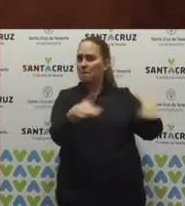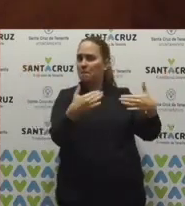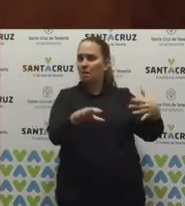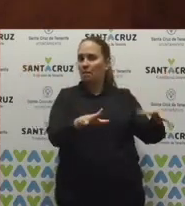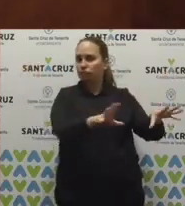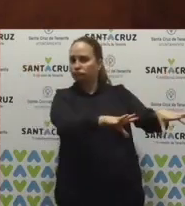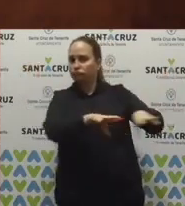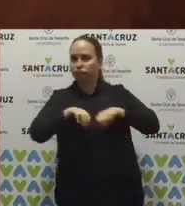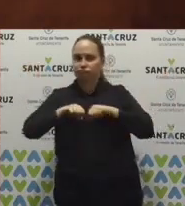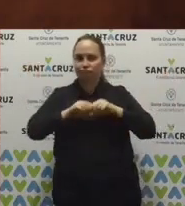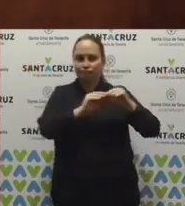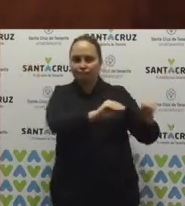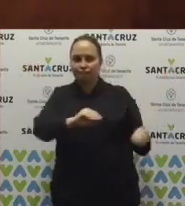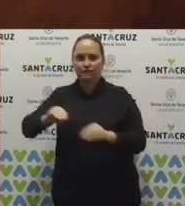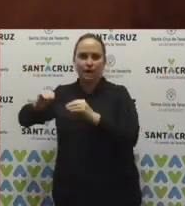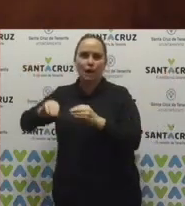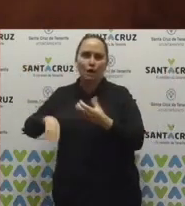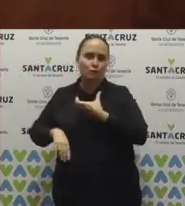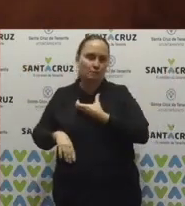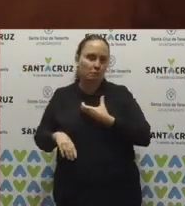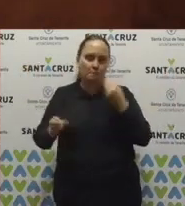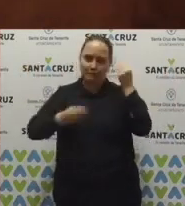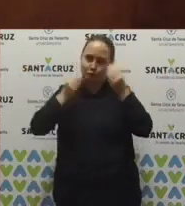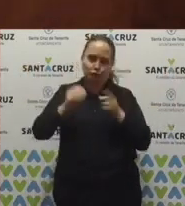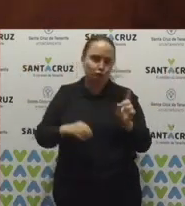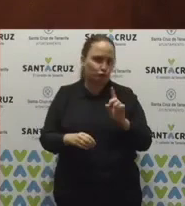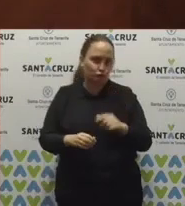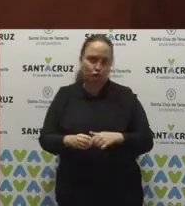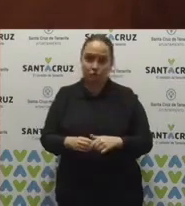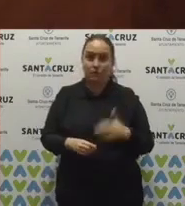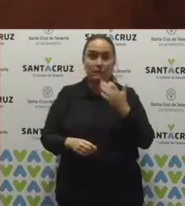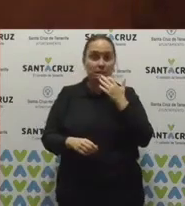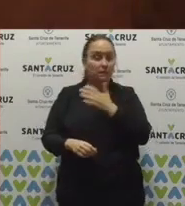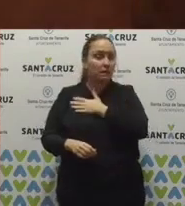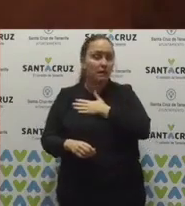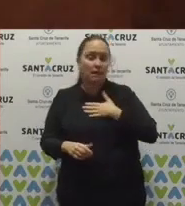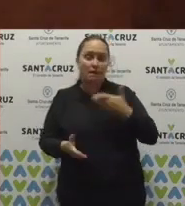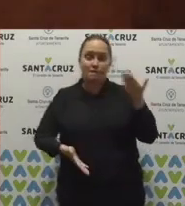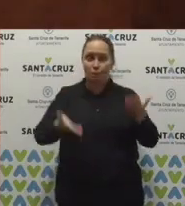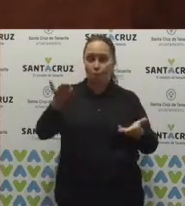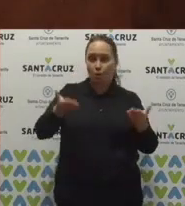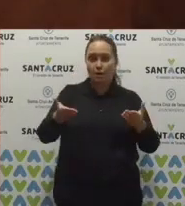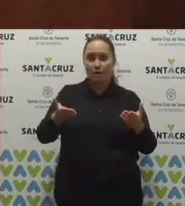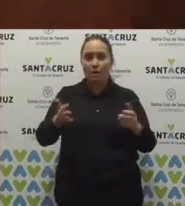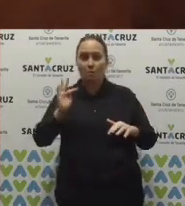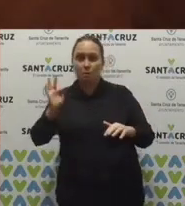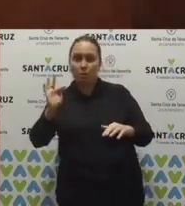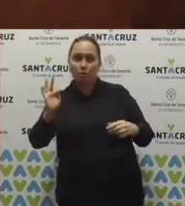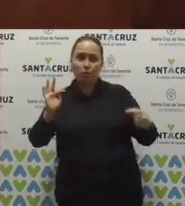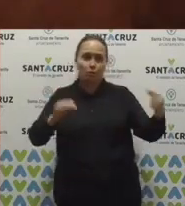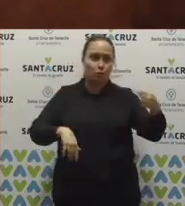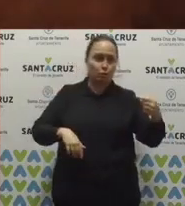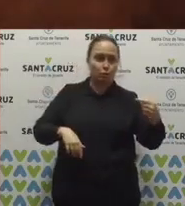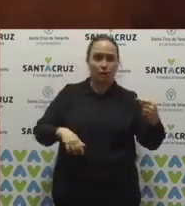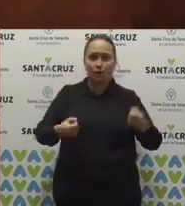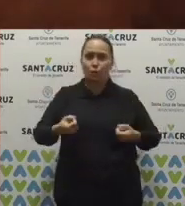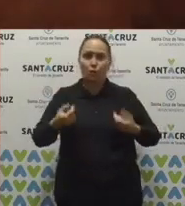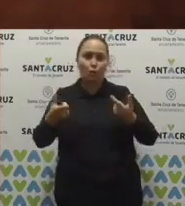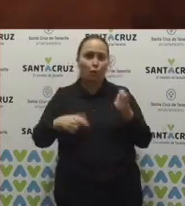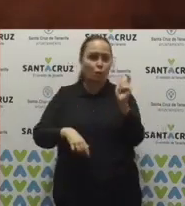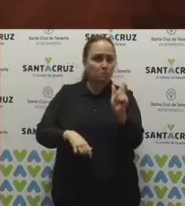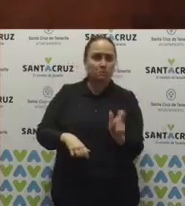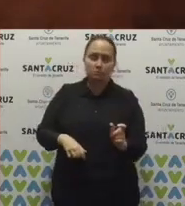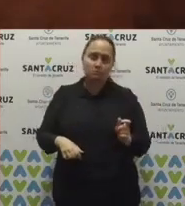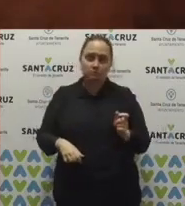ayuntamiento y no creo que esa sea la fórmula vida que usted quiere evaluar los pros y los contras que quiere evaluar los costes parece fantástico